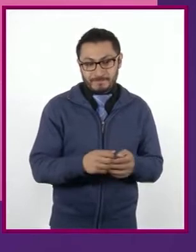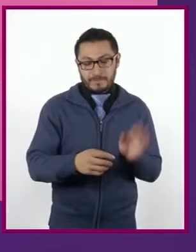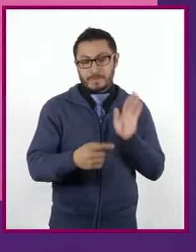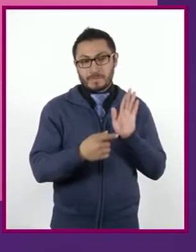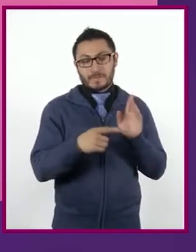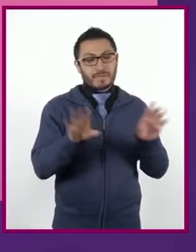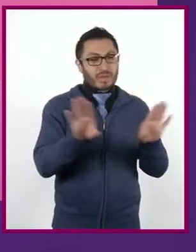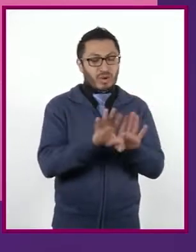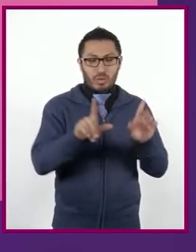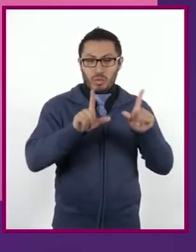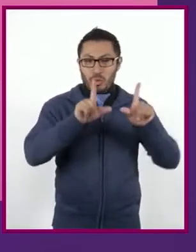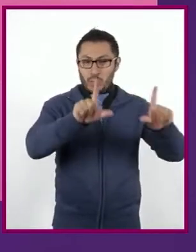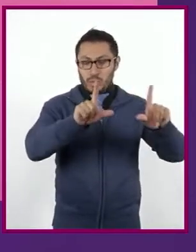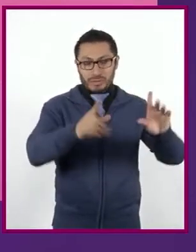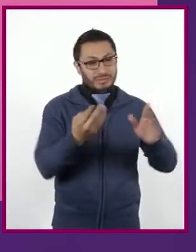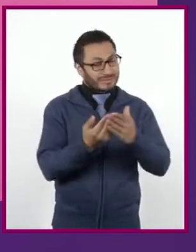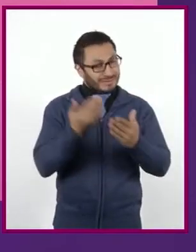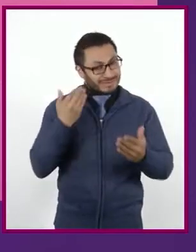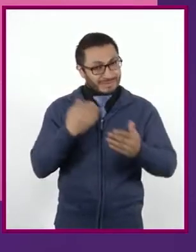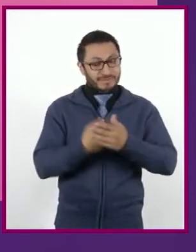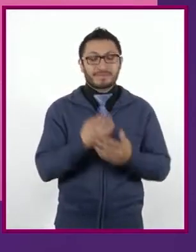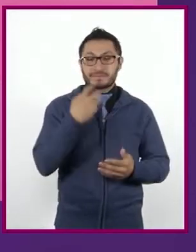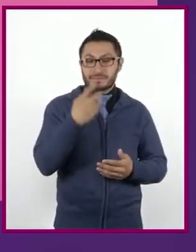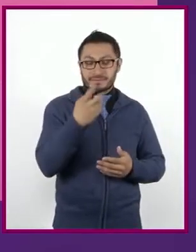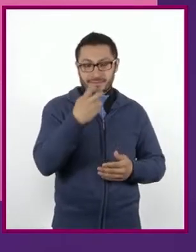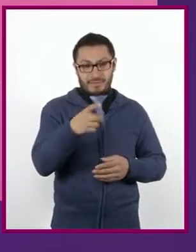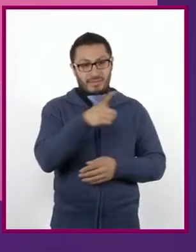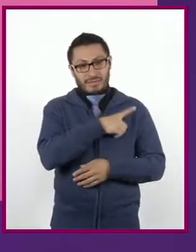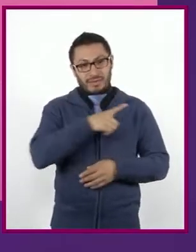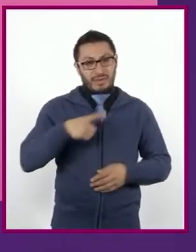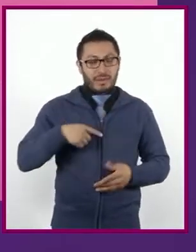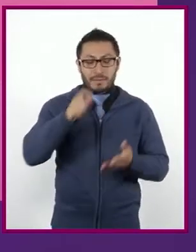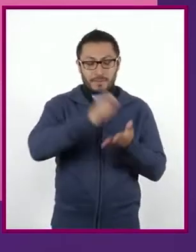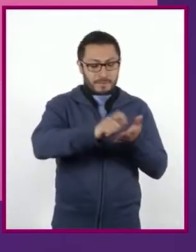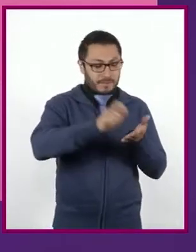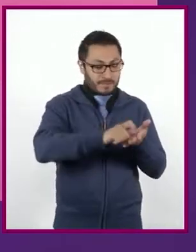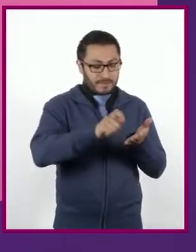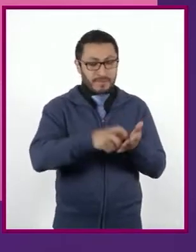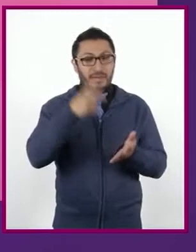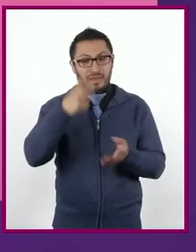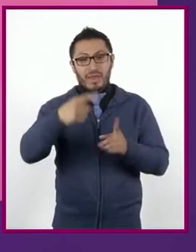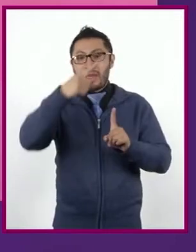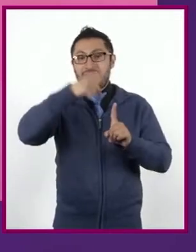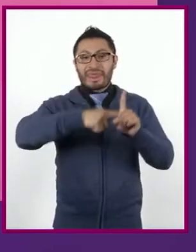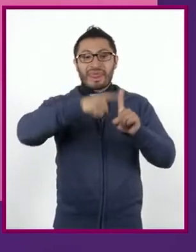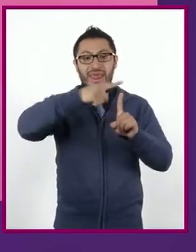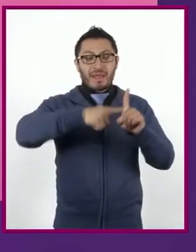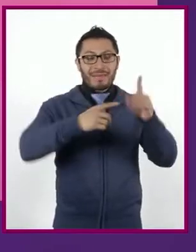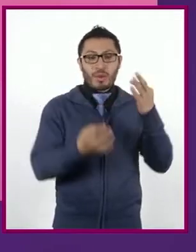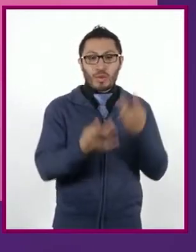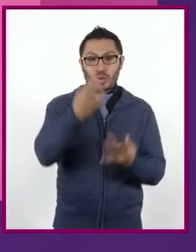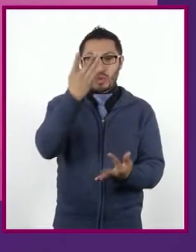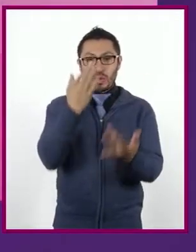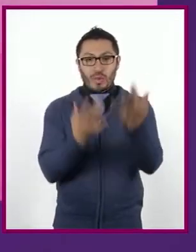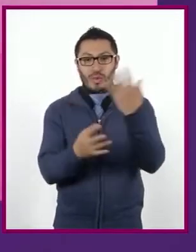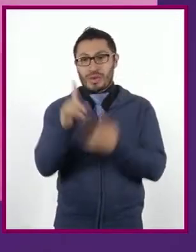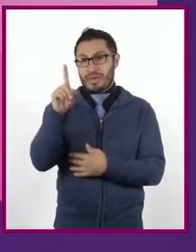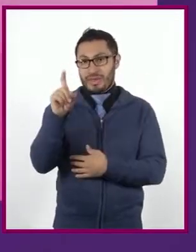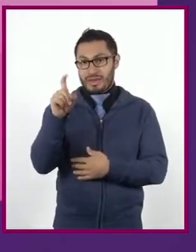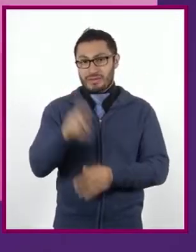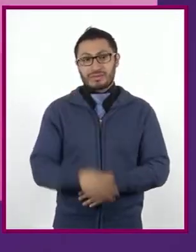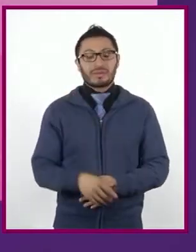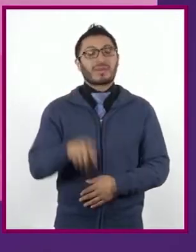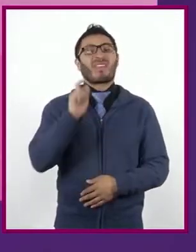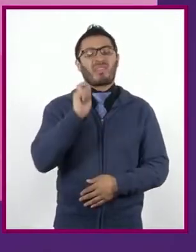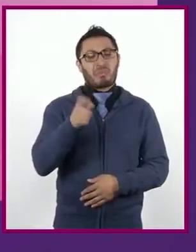gráfica anterior. En ese momento deberás tomar nota porque es la temperatura de ebullición del agua. El